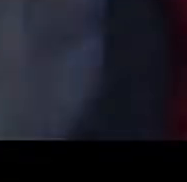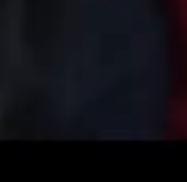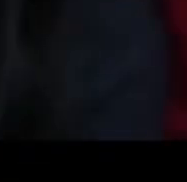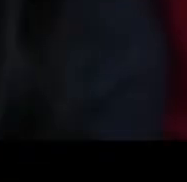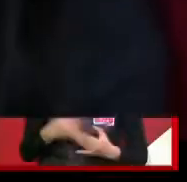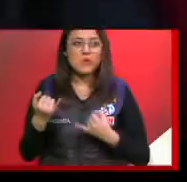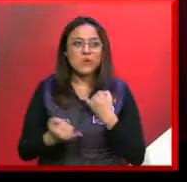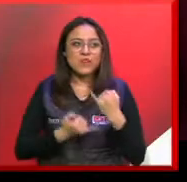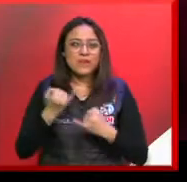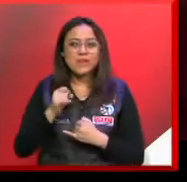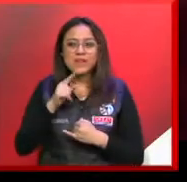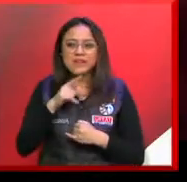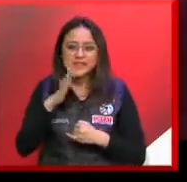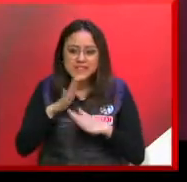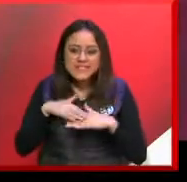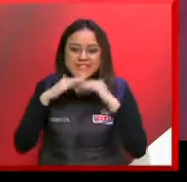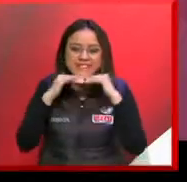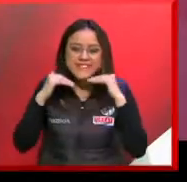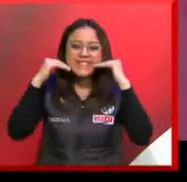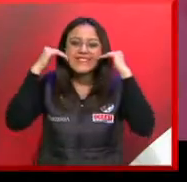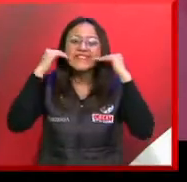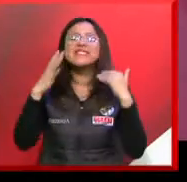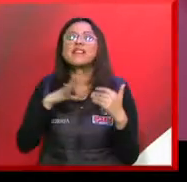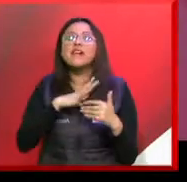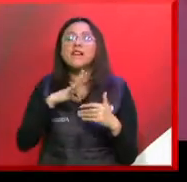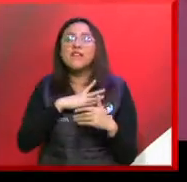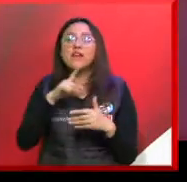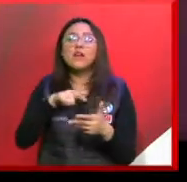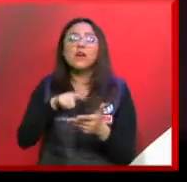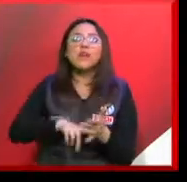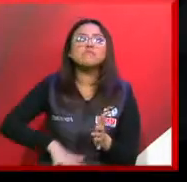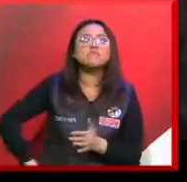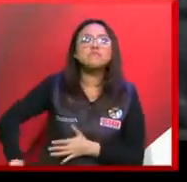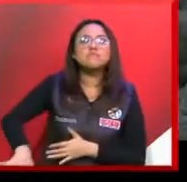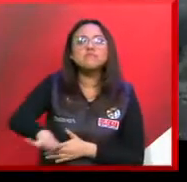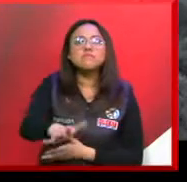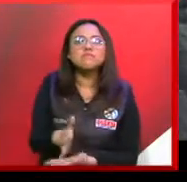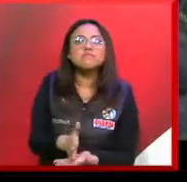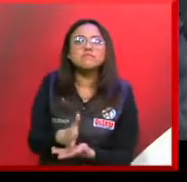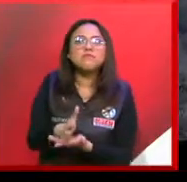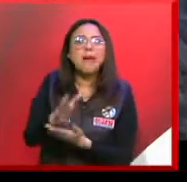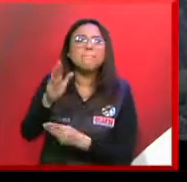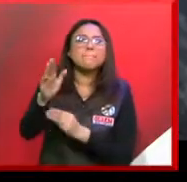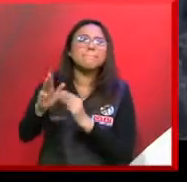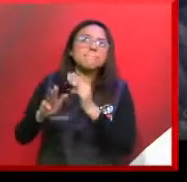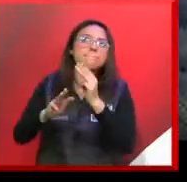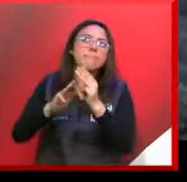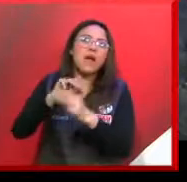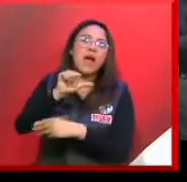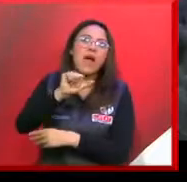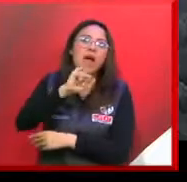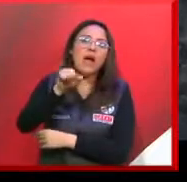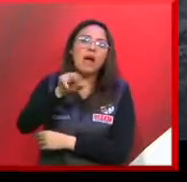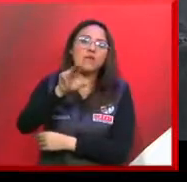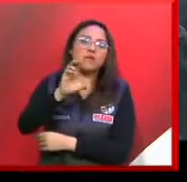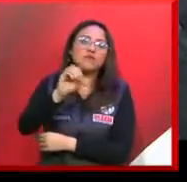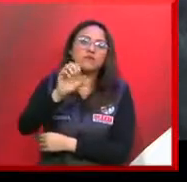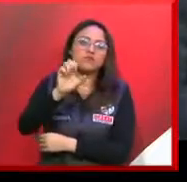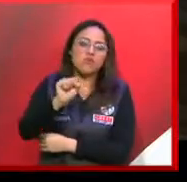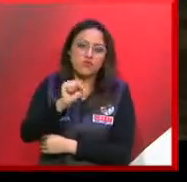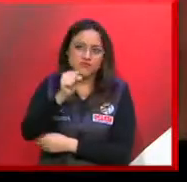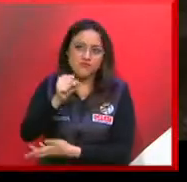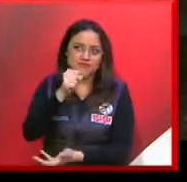juguetón sigue provocando sonrisas. En esta ocasión, llegamos a lo más alto del Ajusco, en la Ciudad de